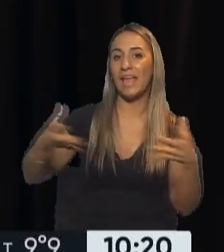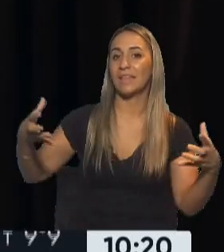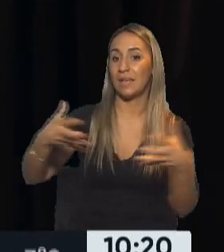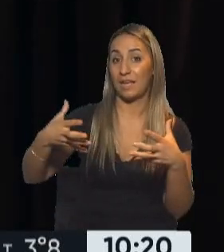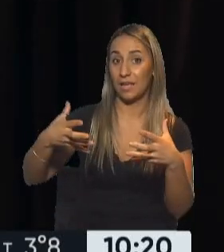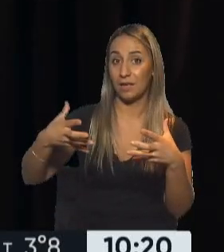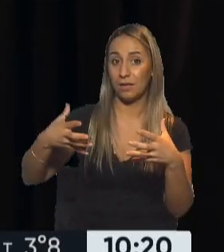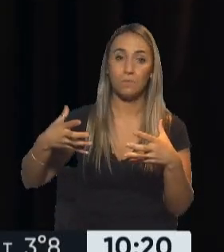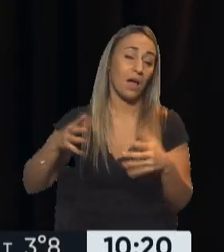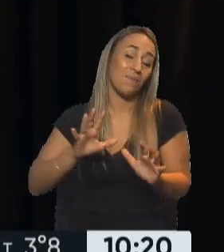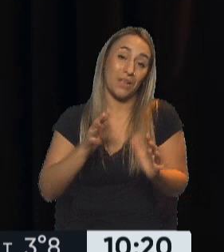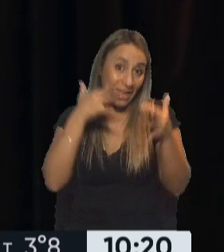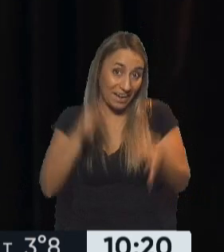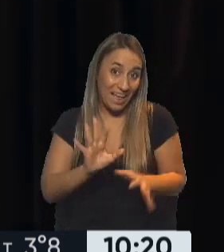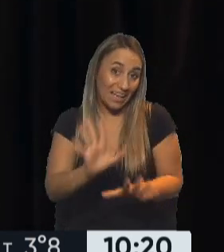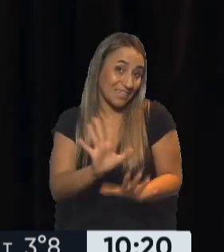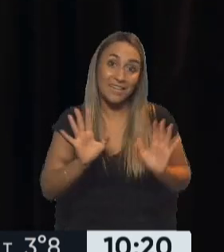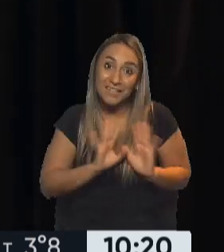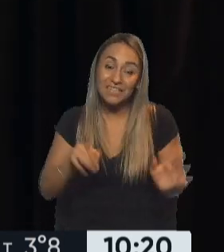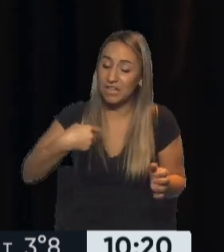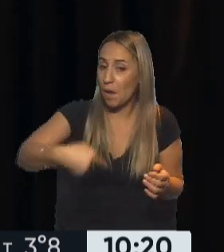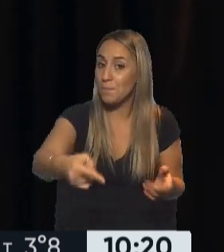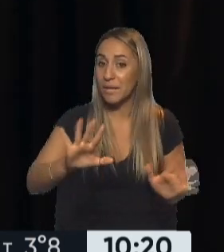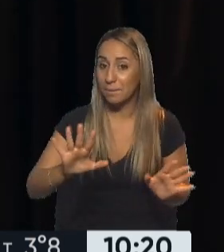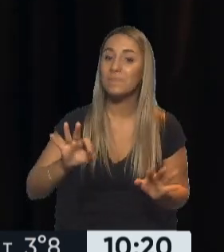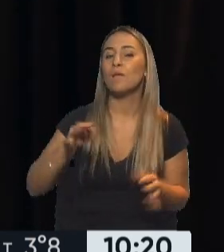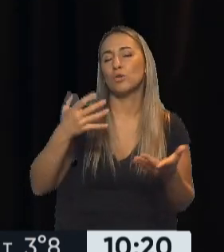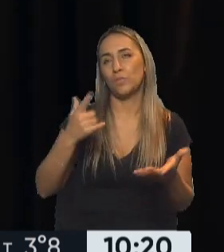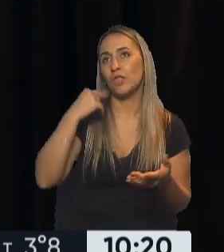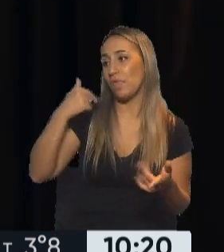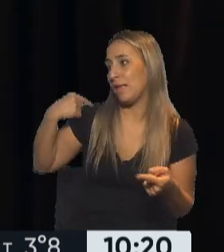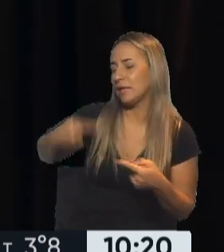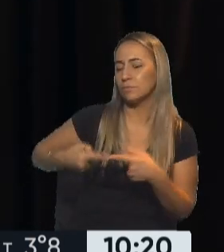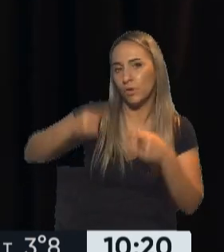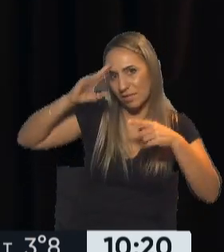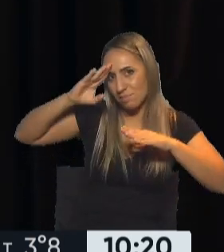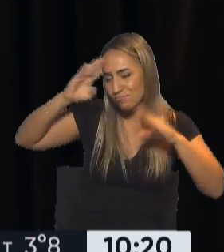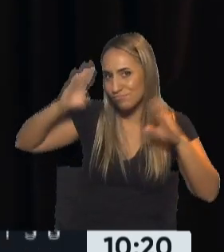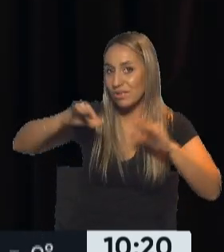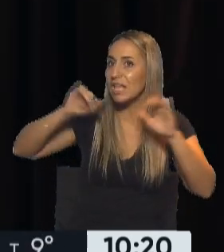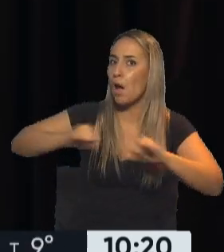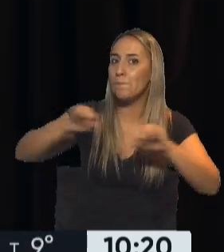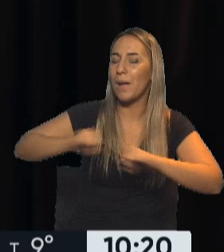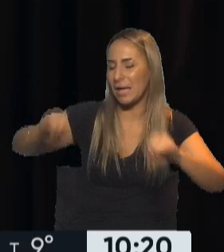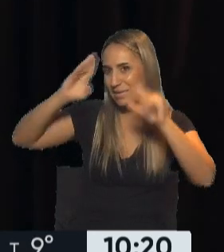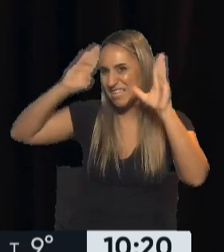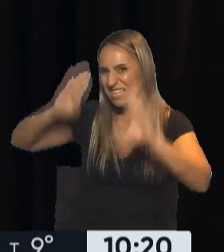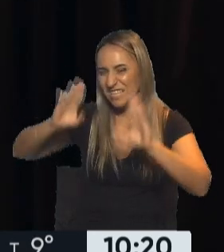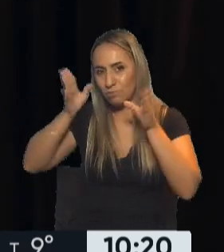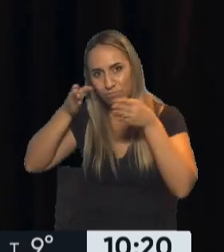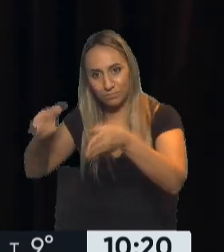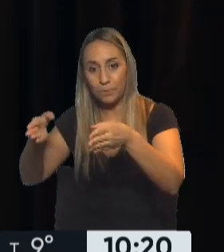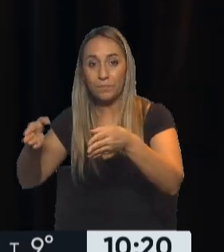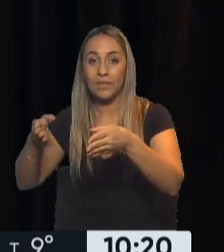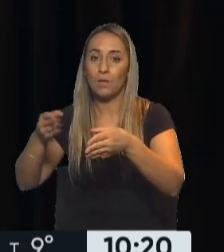porque lo hacemos periódicamente. Y obviamente estos últimos días fueron muy intensos de campaña y fueron muy intensos por